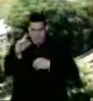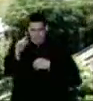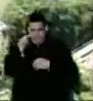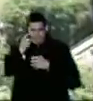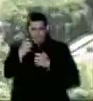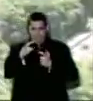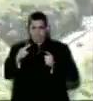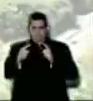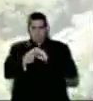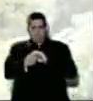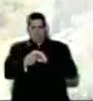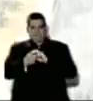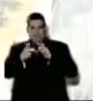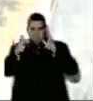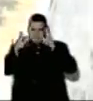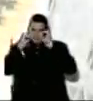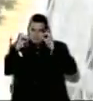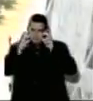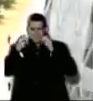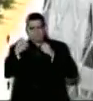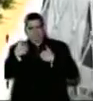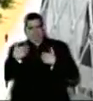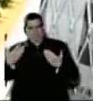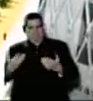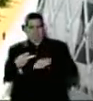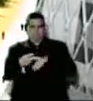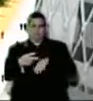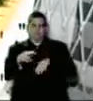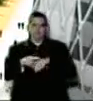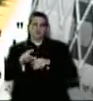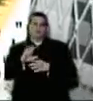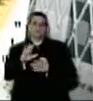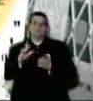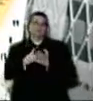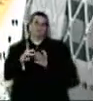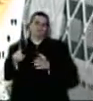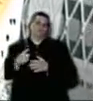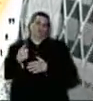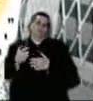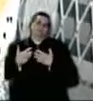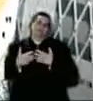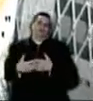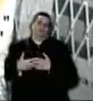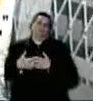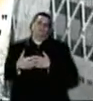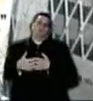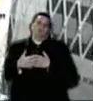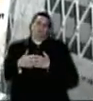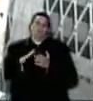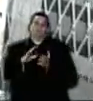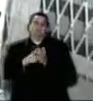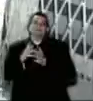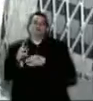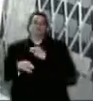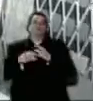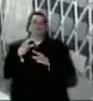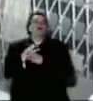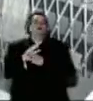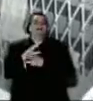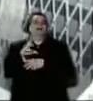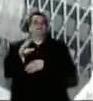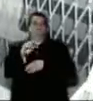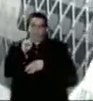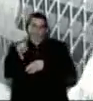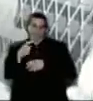cambiar la percepción que por años se ha tenido de Puerto Rico como centro solo de manufactura por el de un centro mundial donde las empresas no